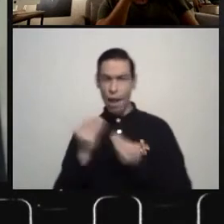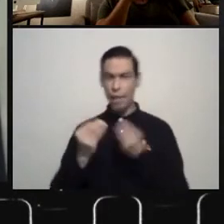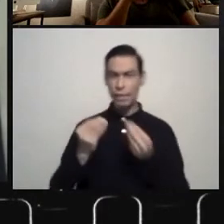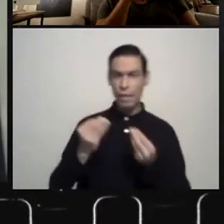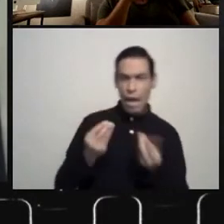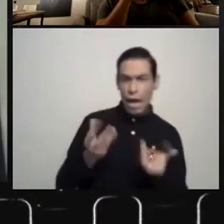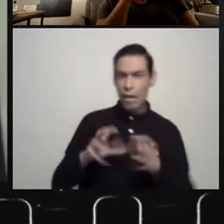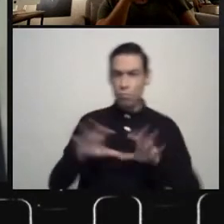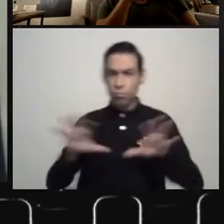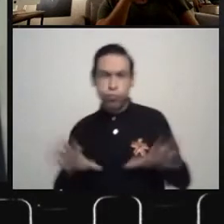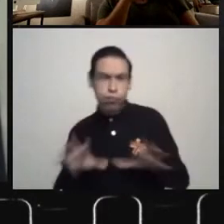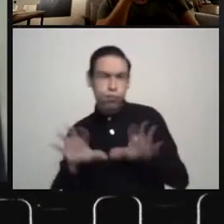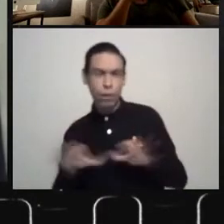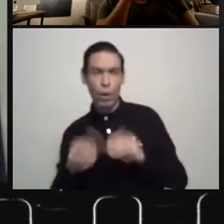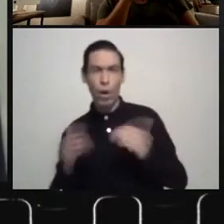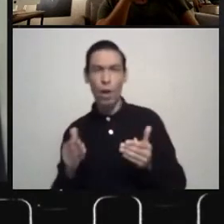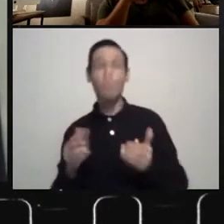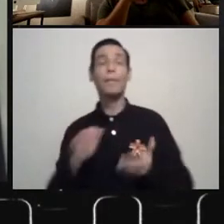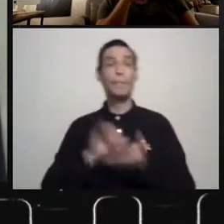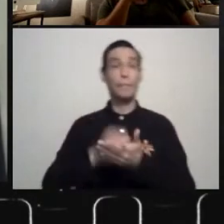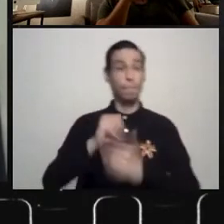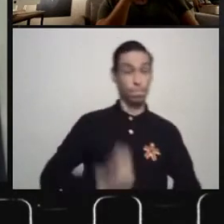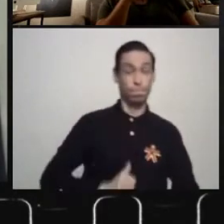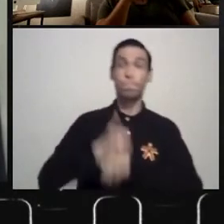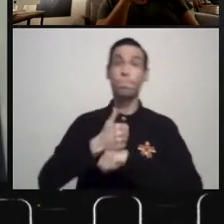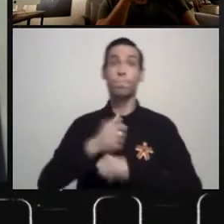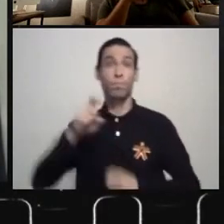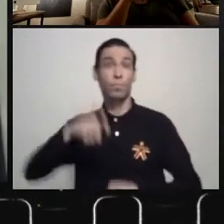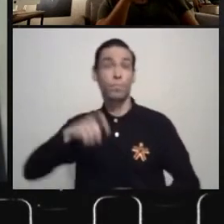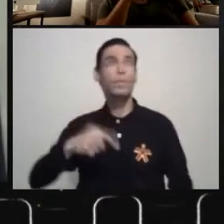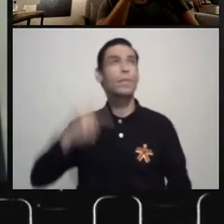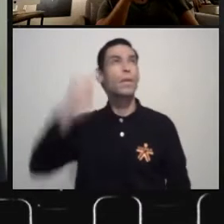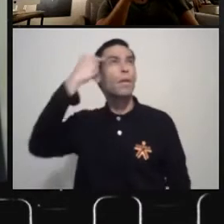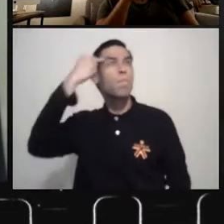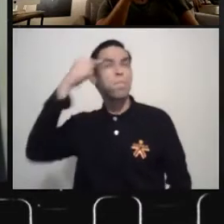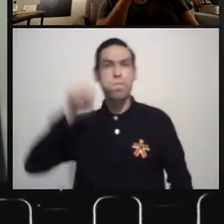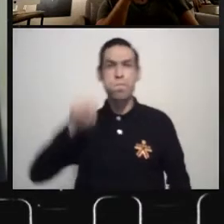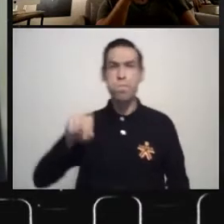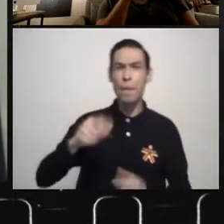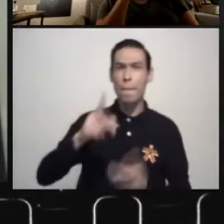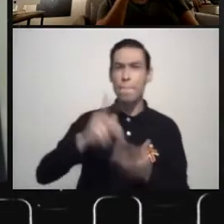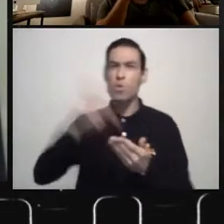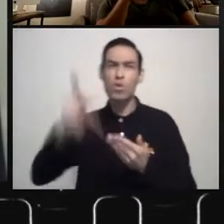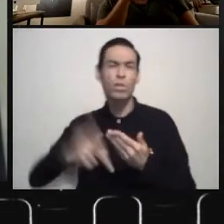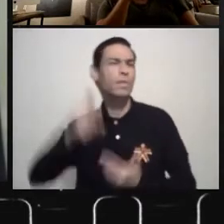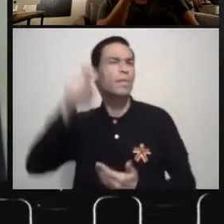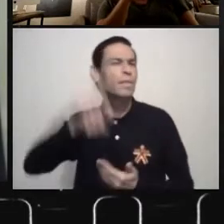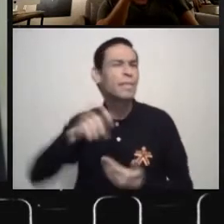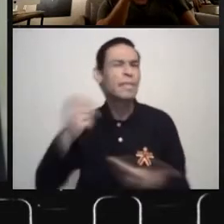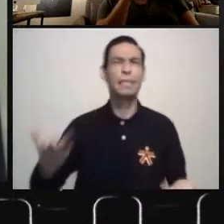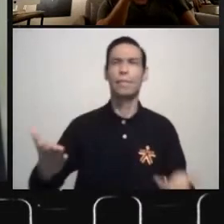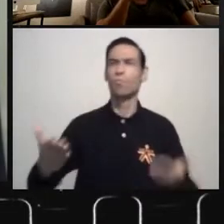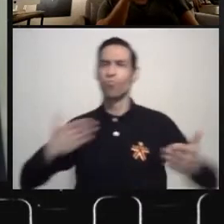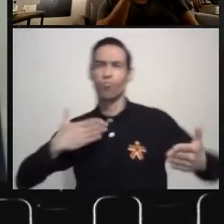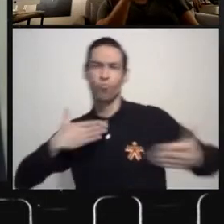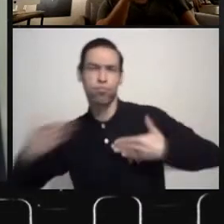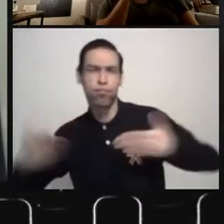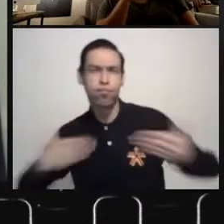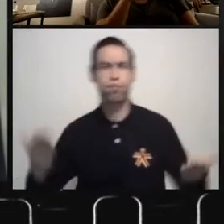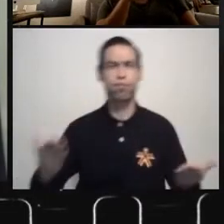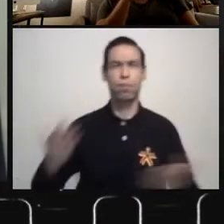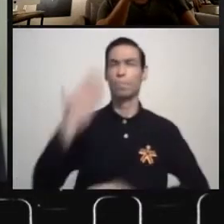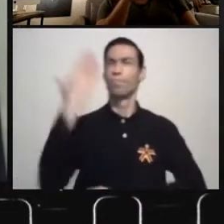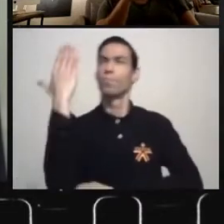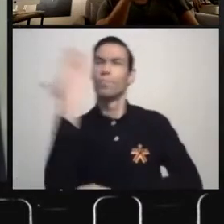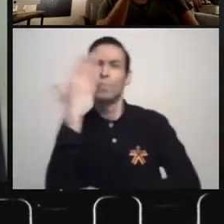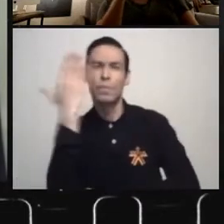tiene que tener mucha objetividad, tiene que saber qué necesita cada proyecto, cada serie, cada película, cada corto,